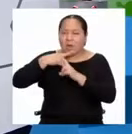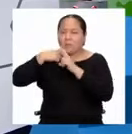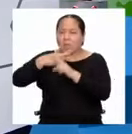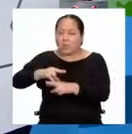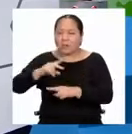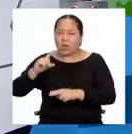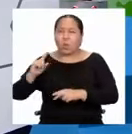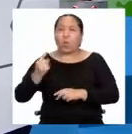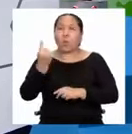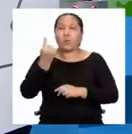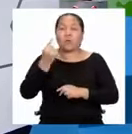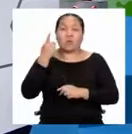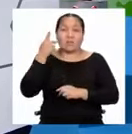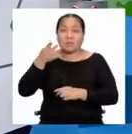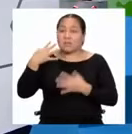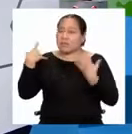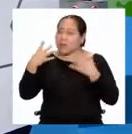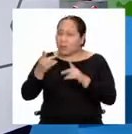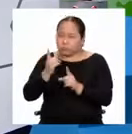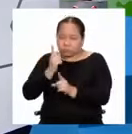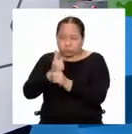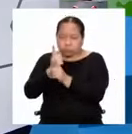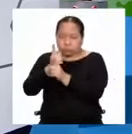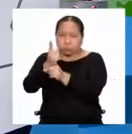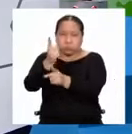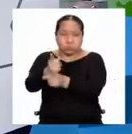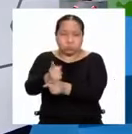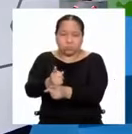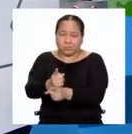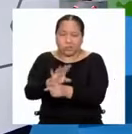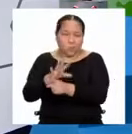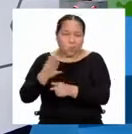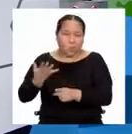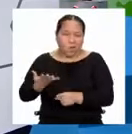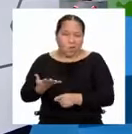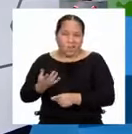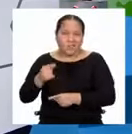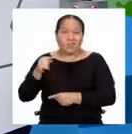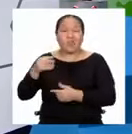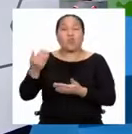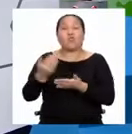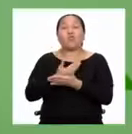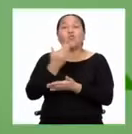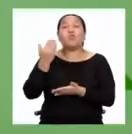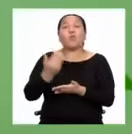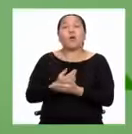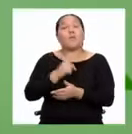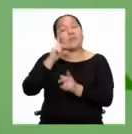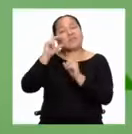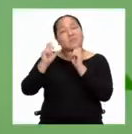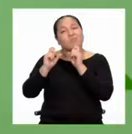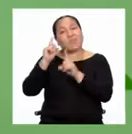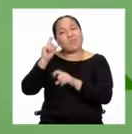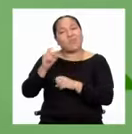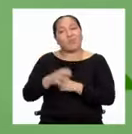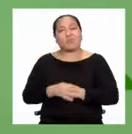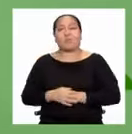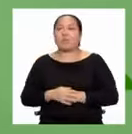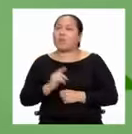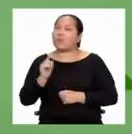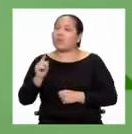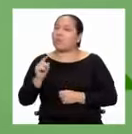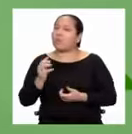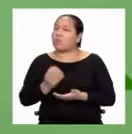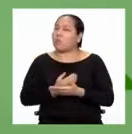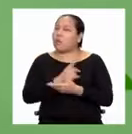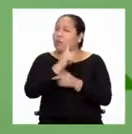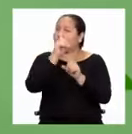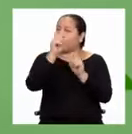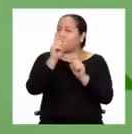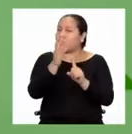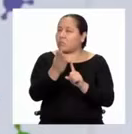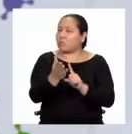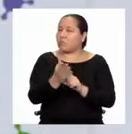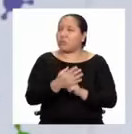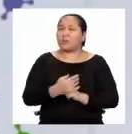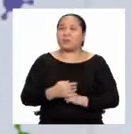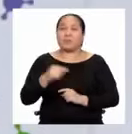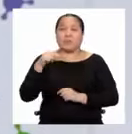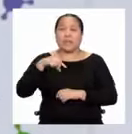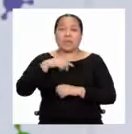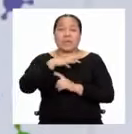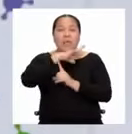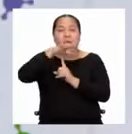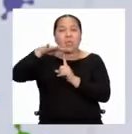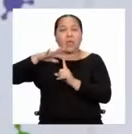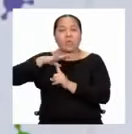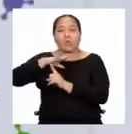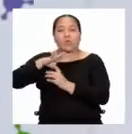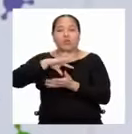y definitivas no existen, sino que existen las nuevas preguntas. Entonces aquí va otra nueva pregunta. Si en la naturaleza